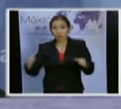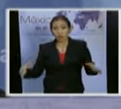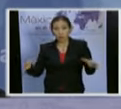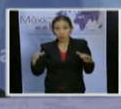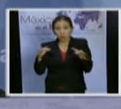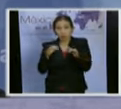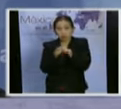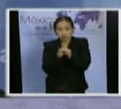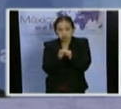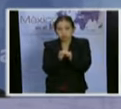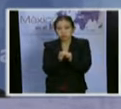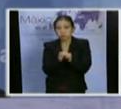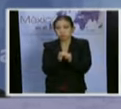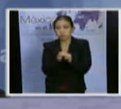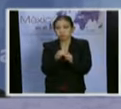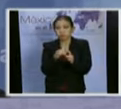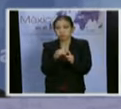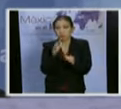y más